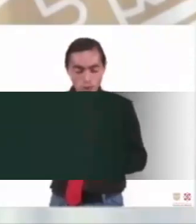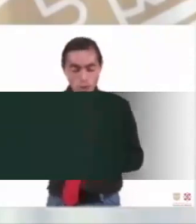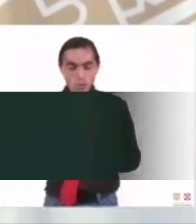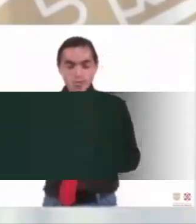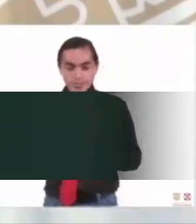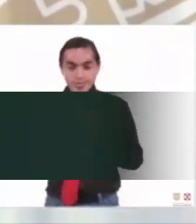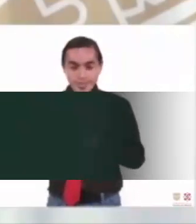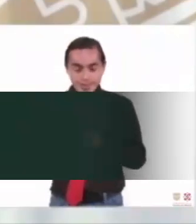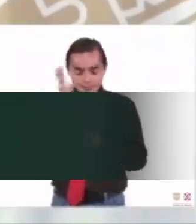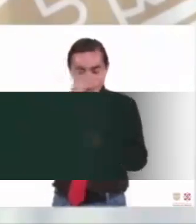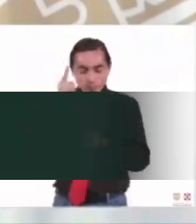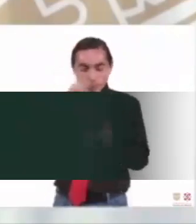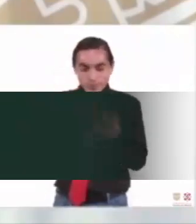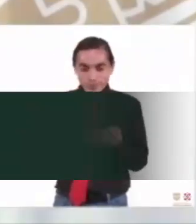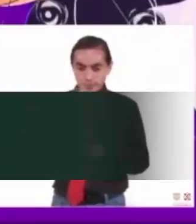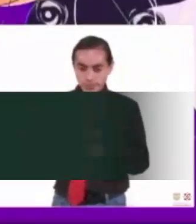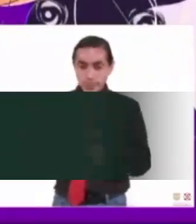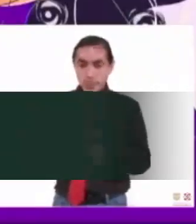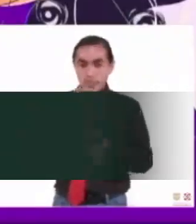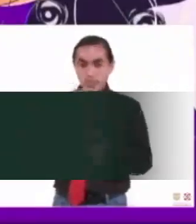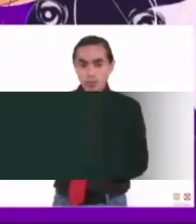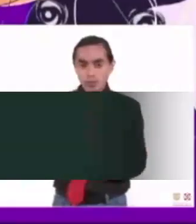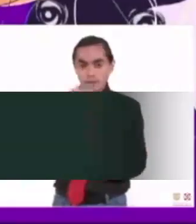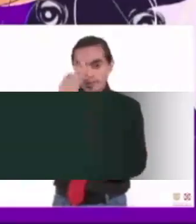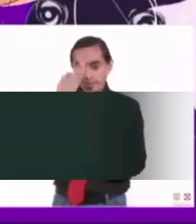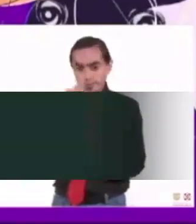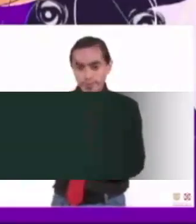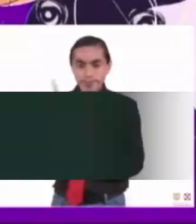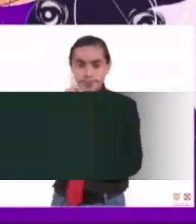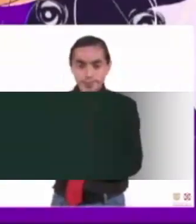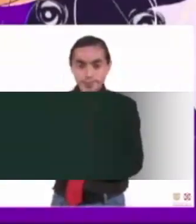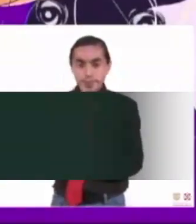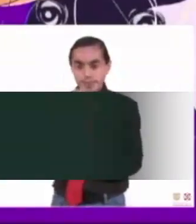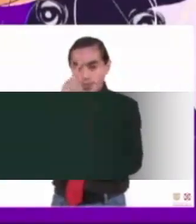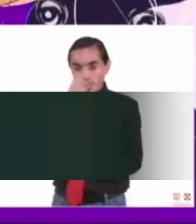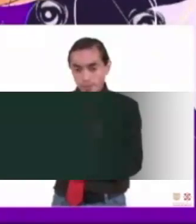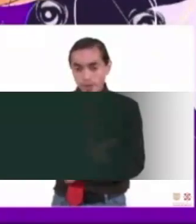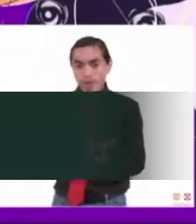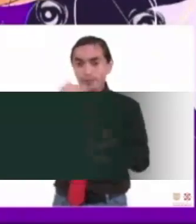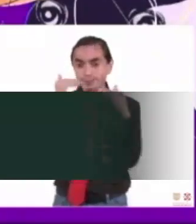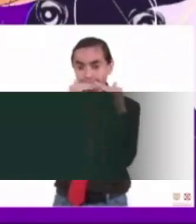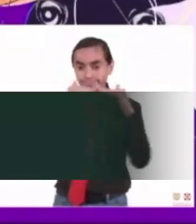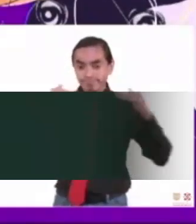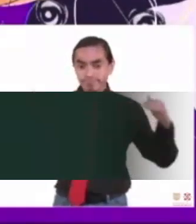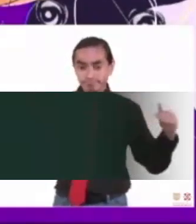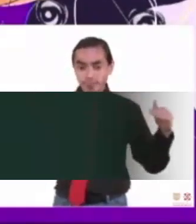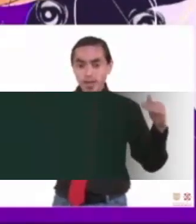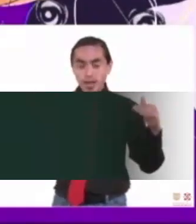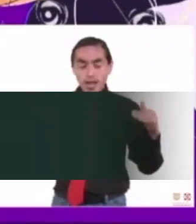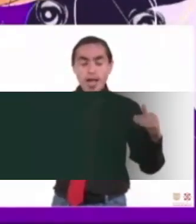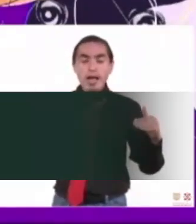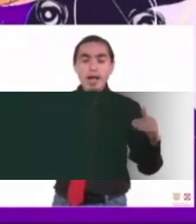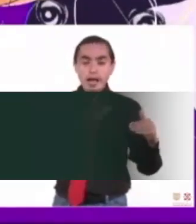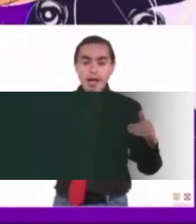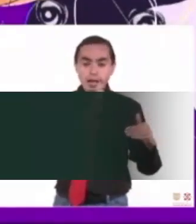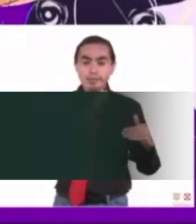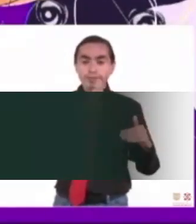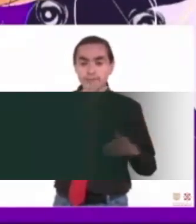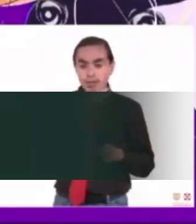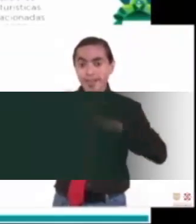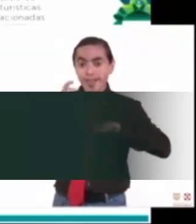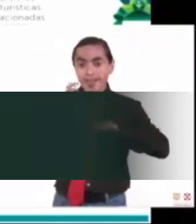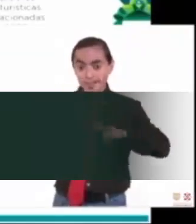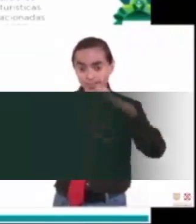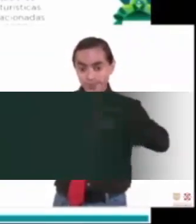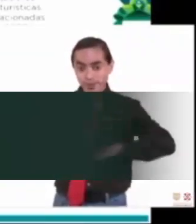se realizará de manera alterna al tianguis, que se llevará a cabo del 26 al 29 de marzo en Citibanamex. Dentro de las actividades,